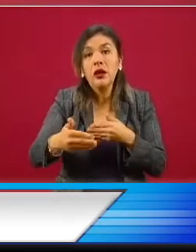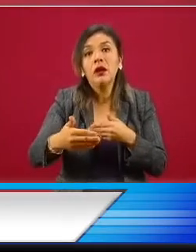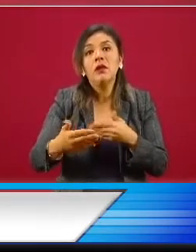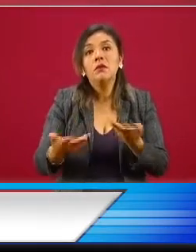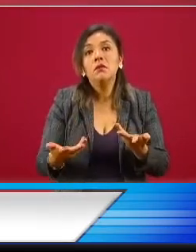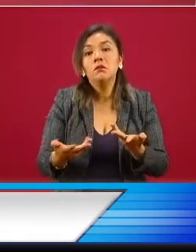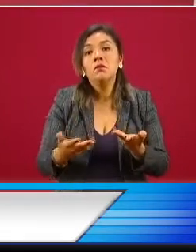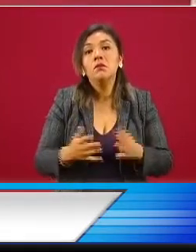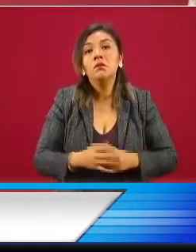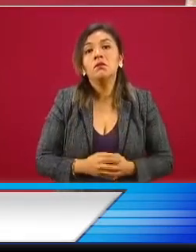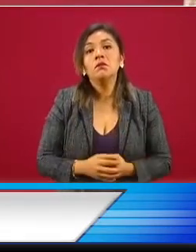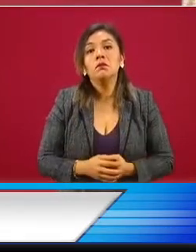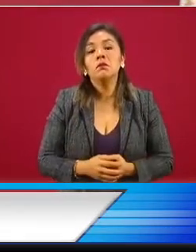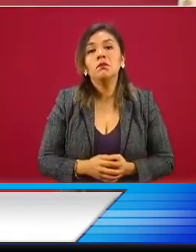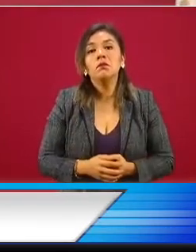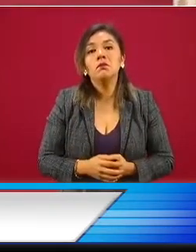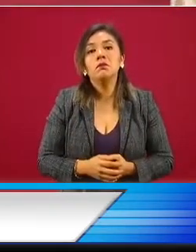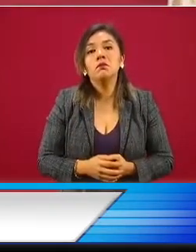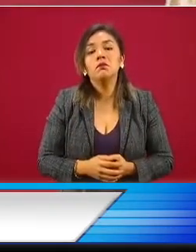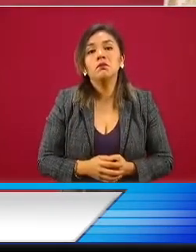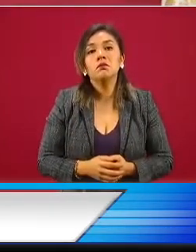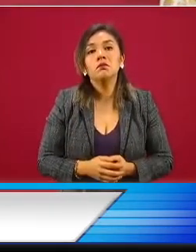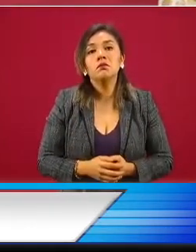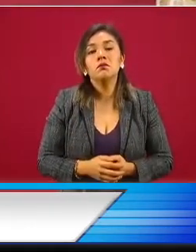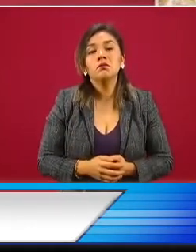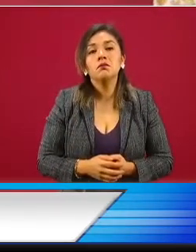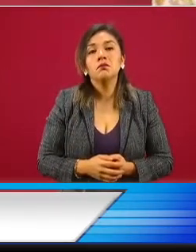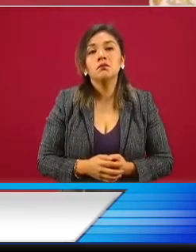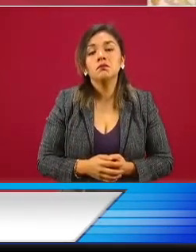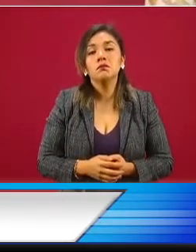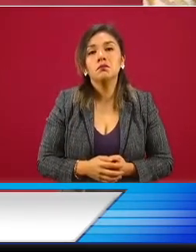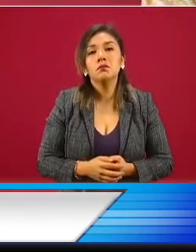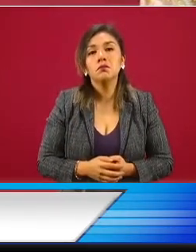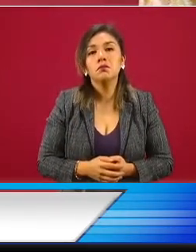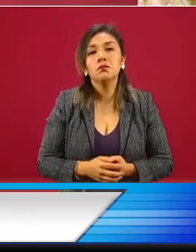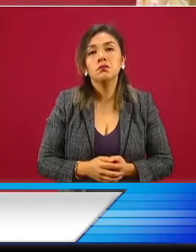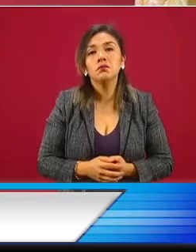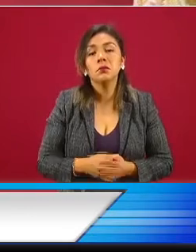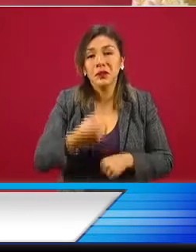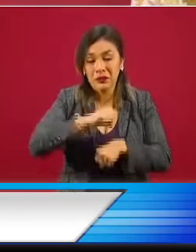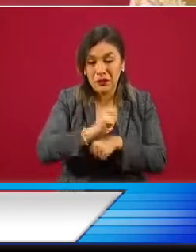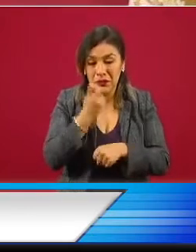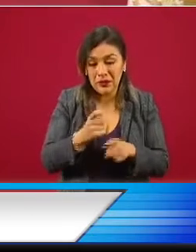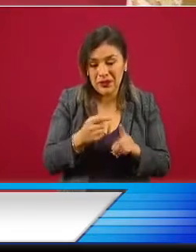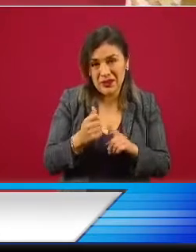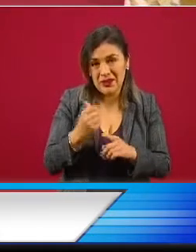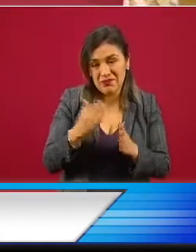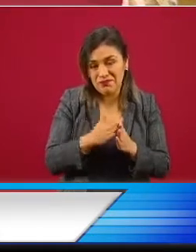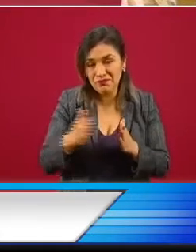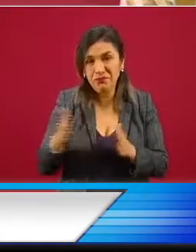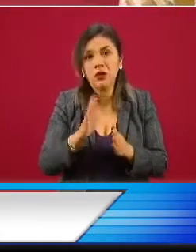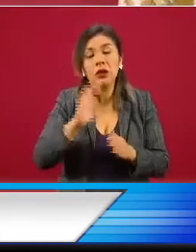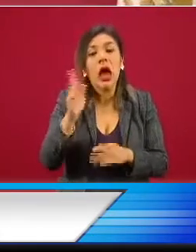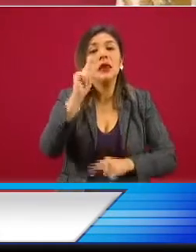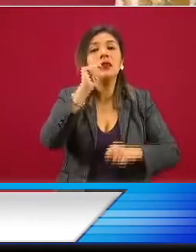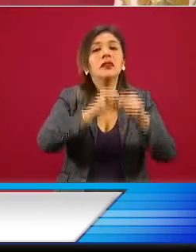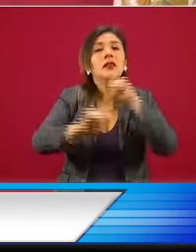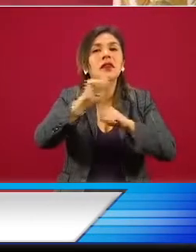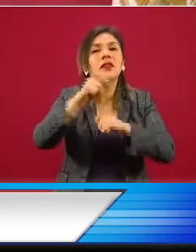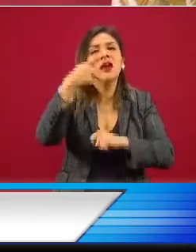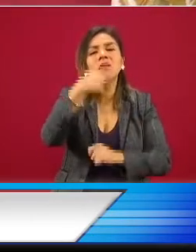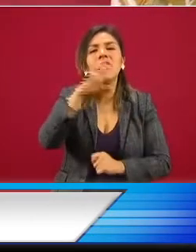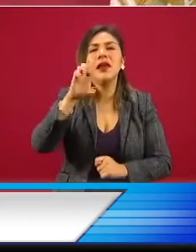durante el sexenio de Felipe Calderón. Se pedirá información de quién estaba al tanto del operativo, cuándo se supo, por qué le costó la